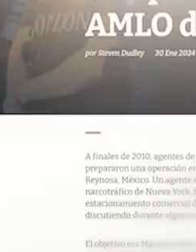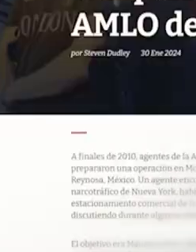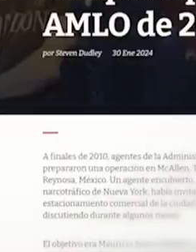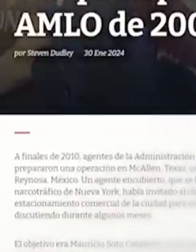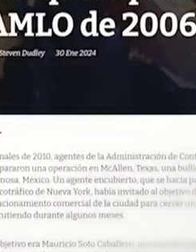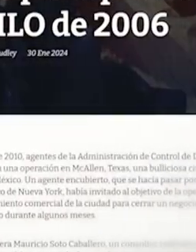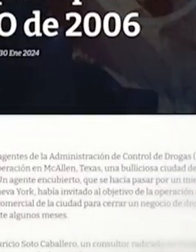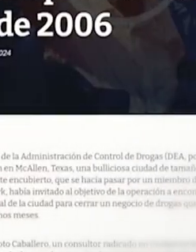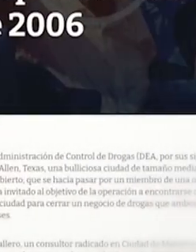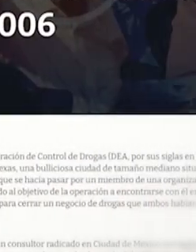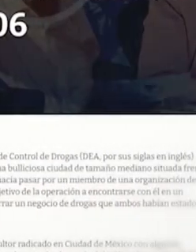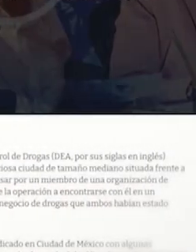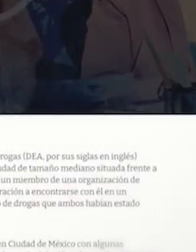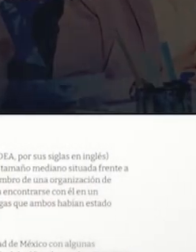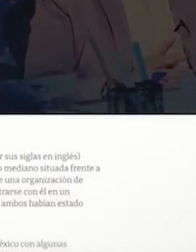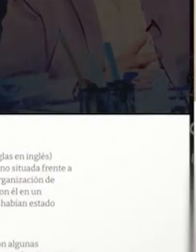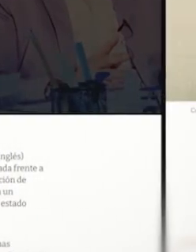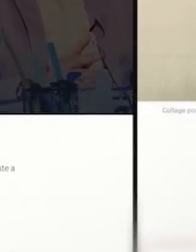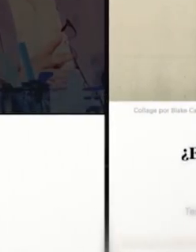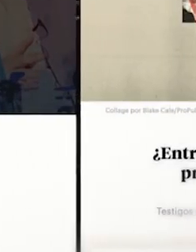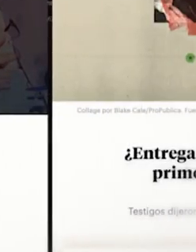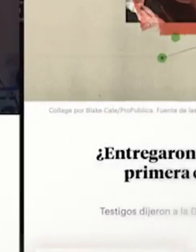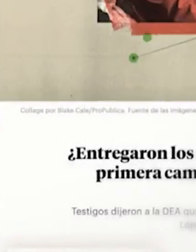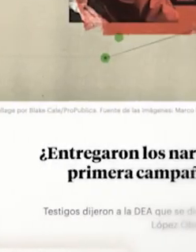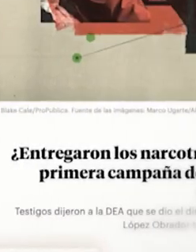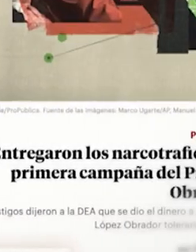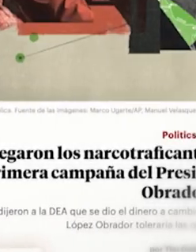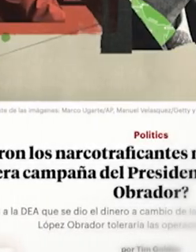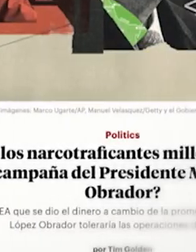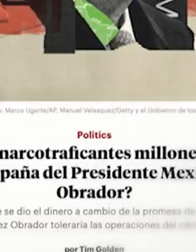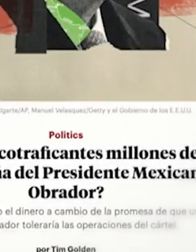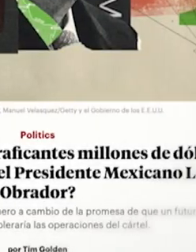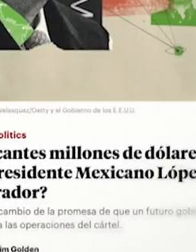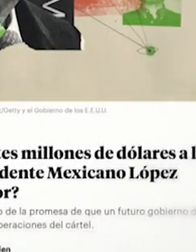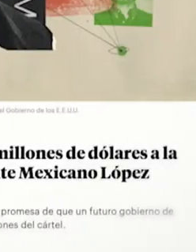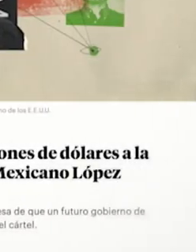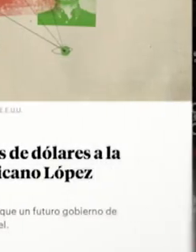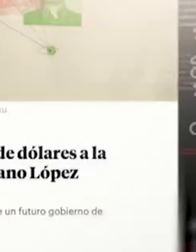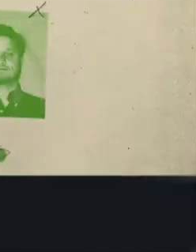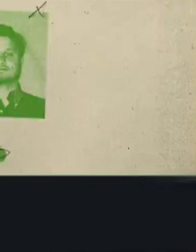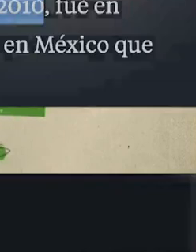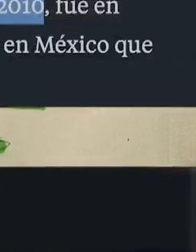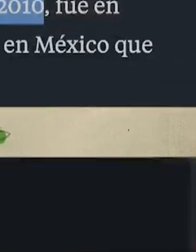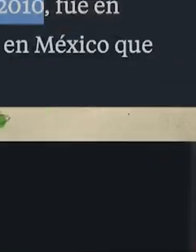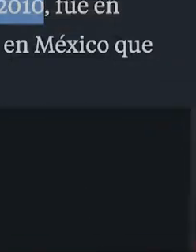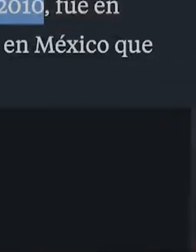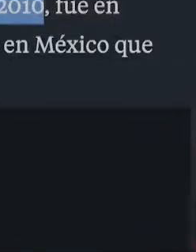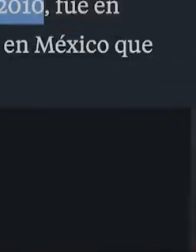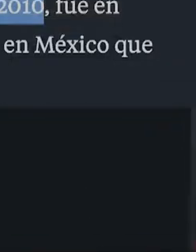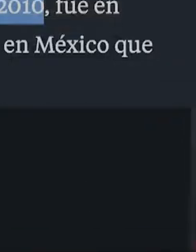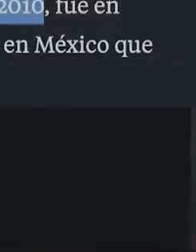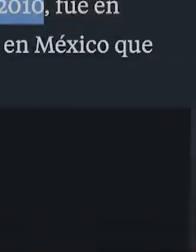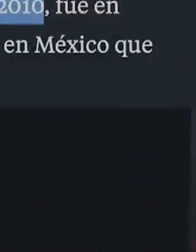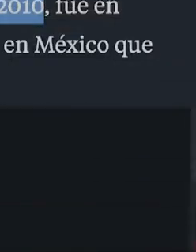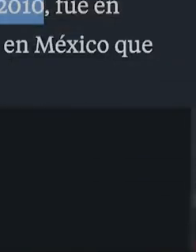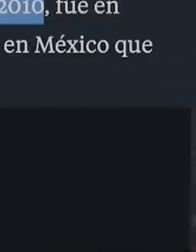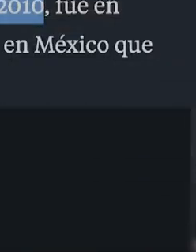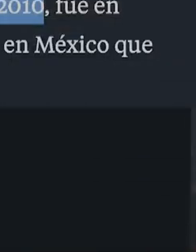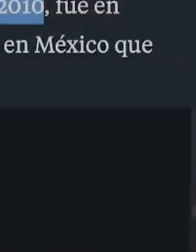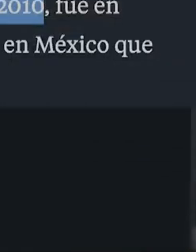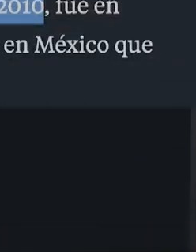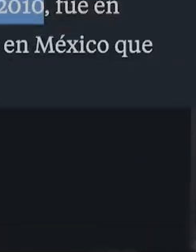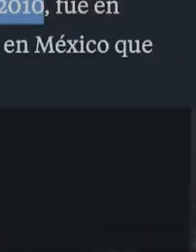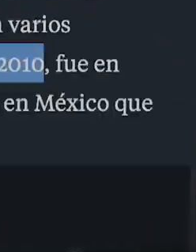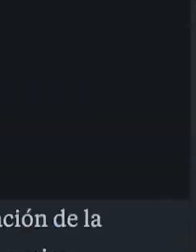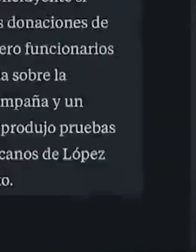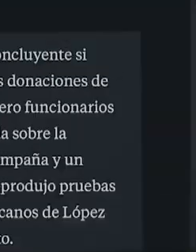emprendida en 2010 y que un comité de revisión de esa agencia decidió cerrar a finales de 2011. Como lo